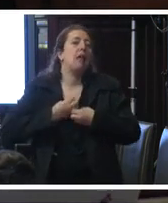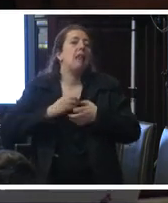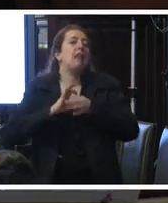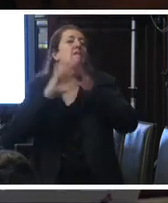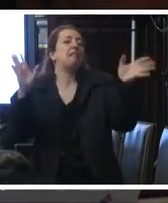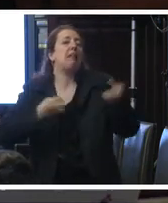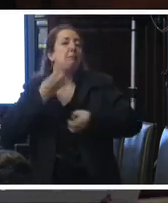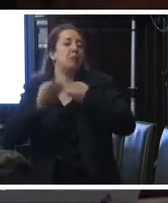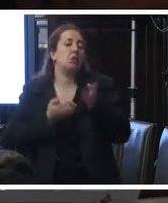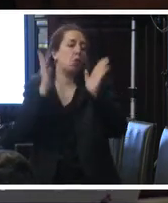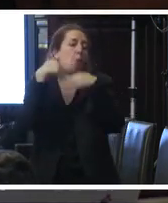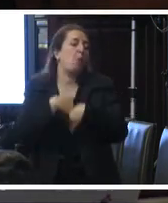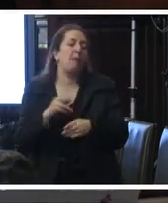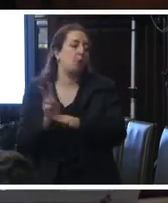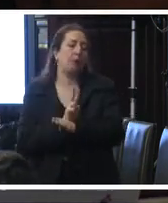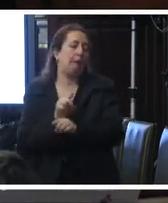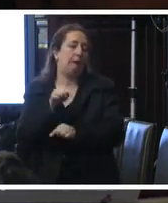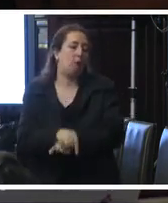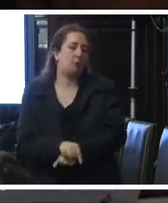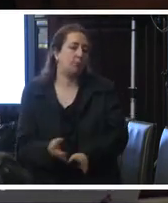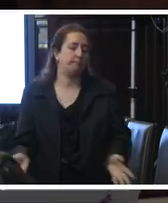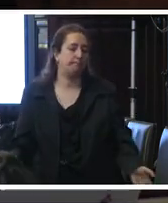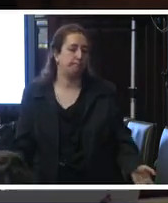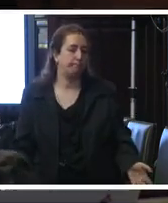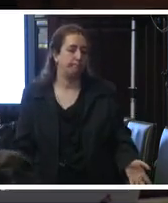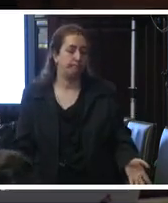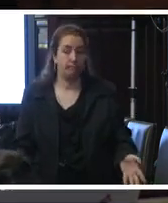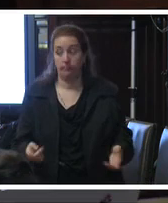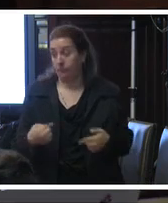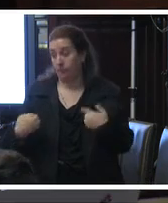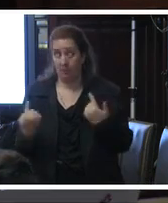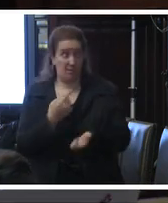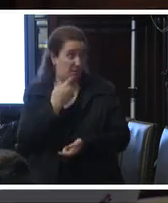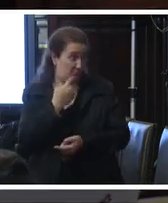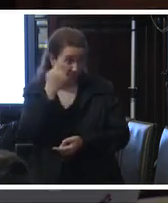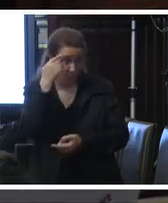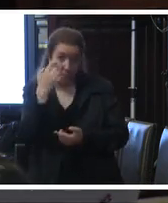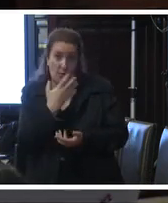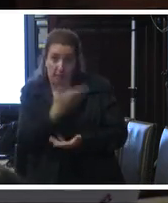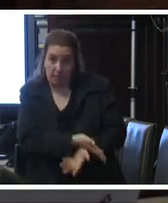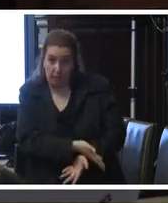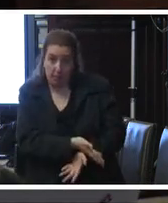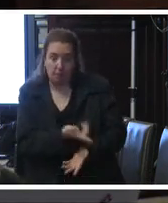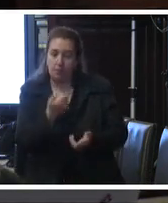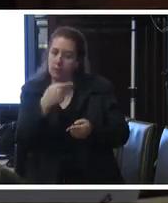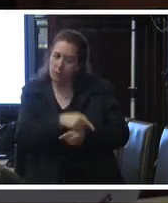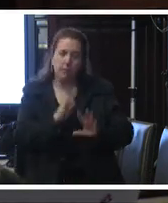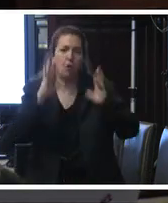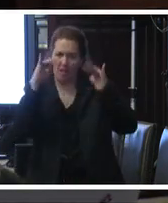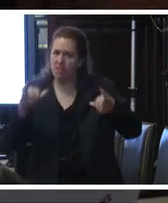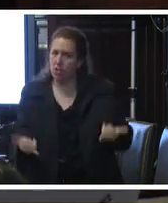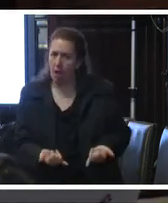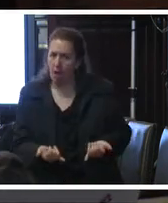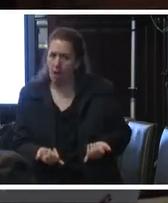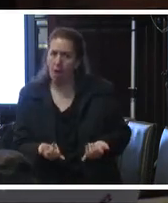que no pueden hacer nada frente a eso, ¿no? Y para nosotros eso es terrible. El patrón de violencia